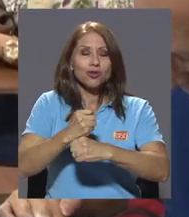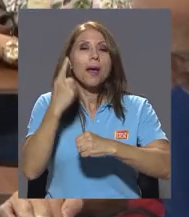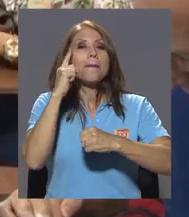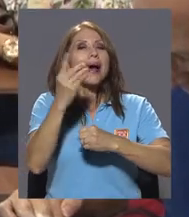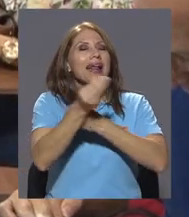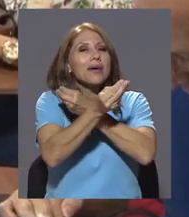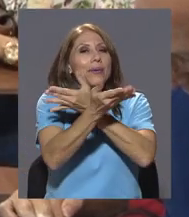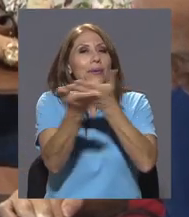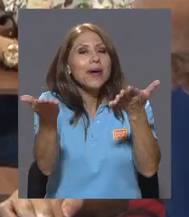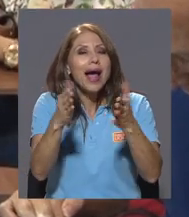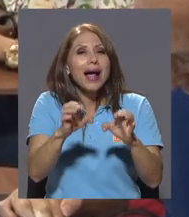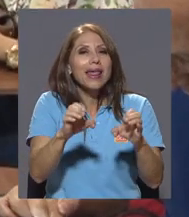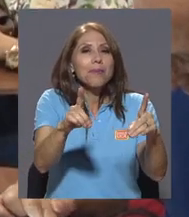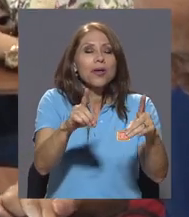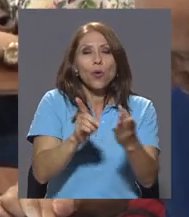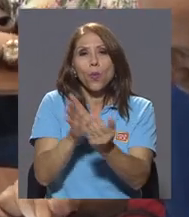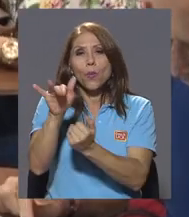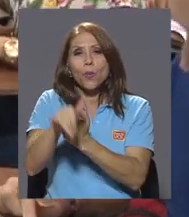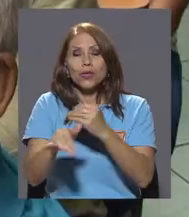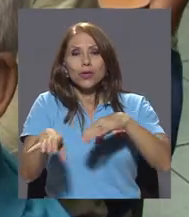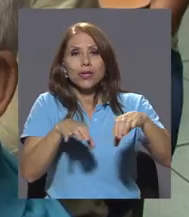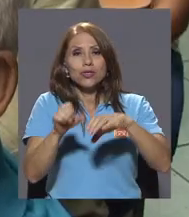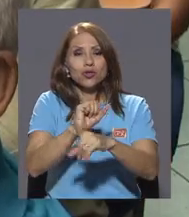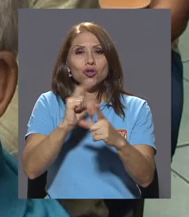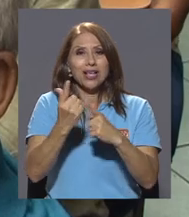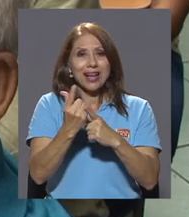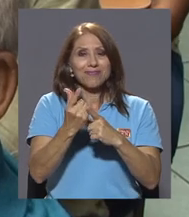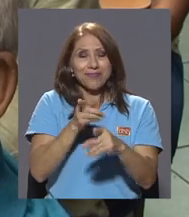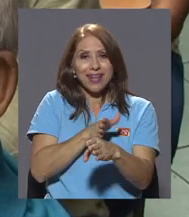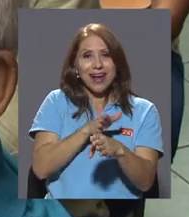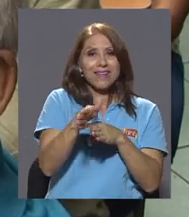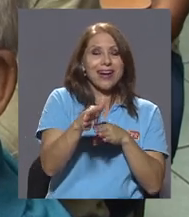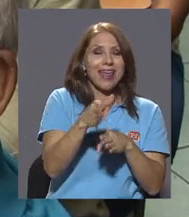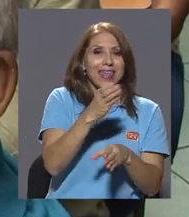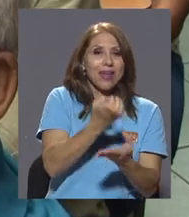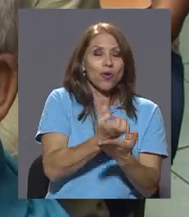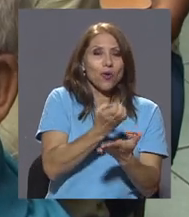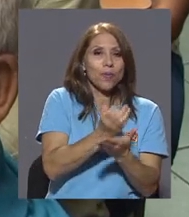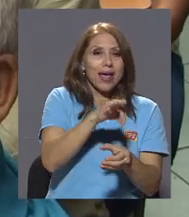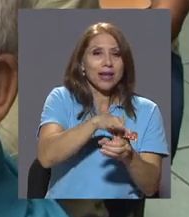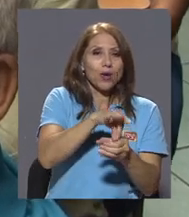de proyectos de acción social vinculados a la carrera de Economía Agrícola y Agronegocios de la UCR.